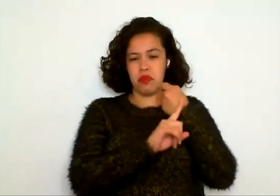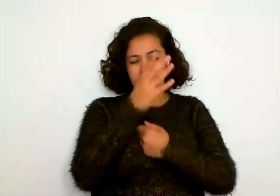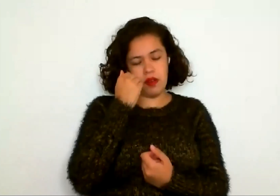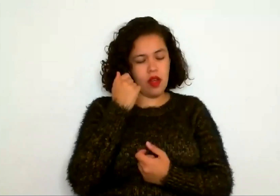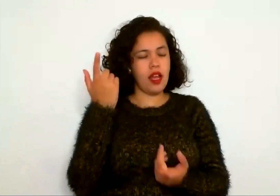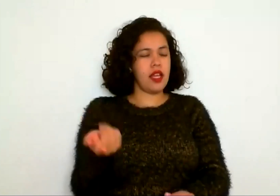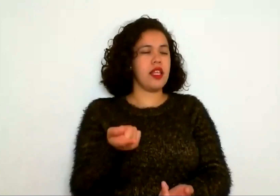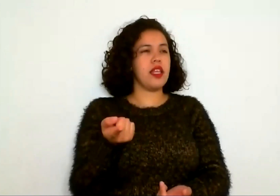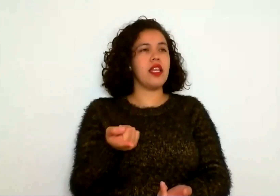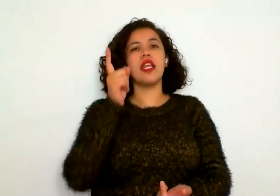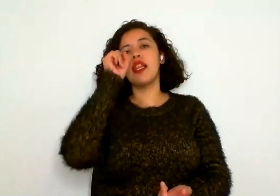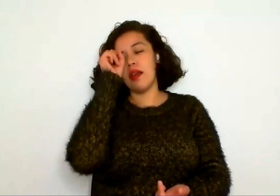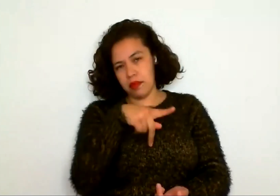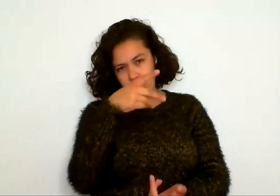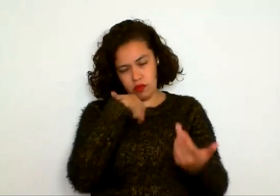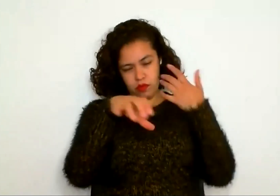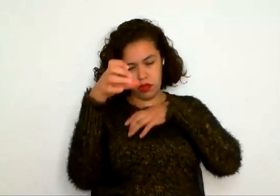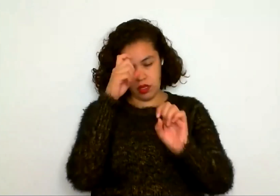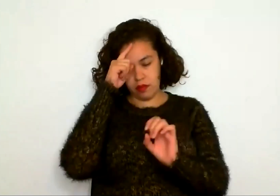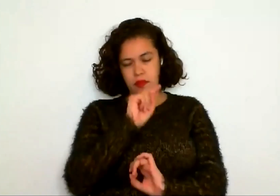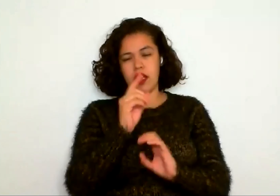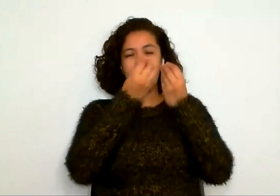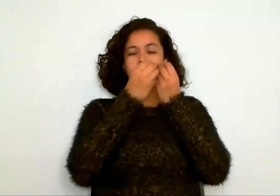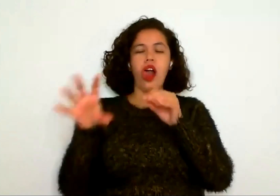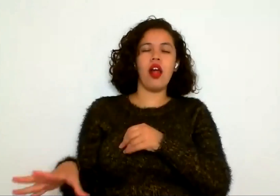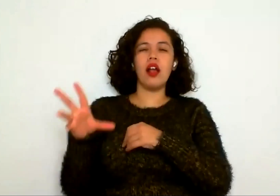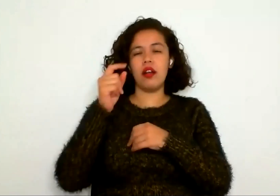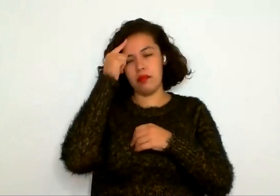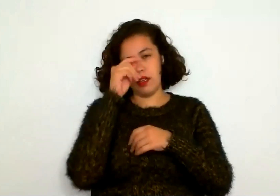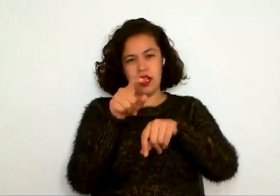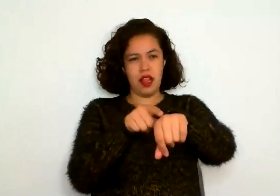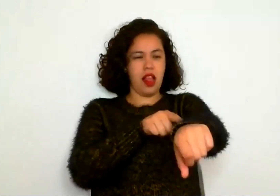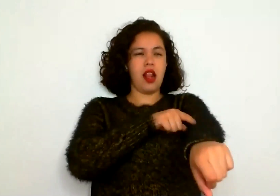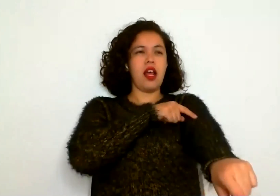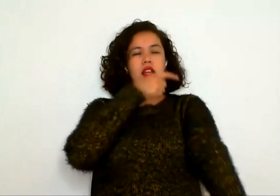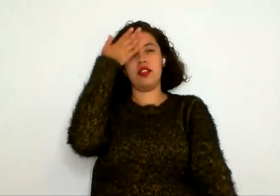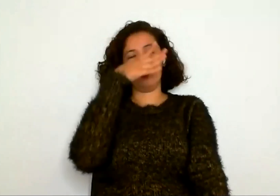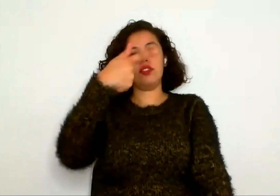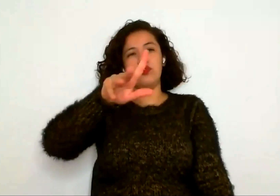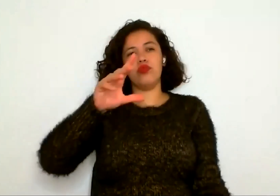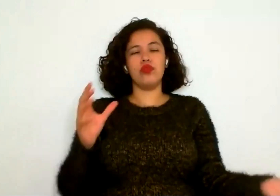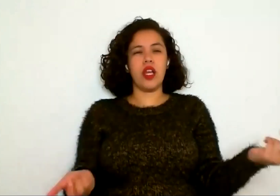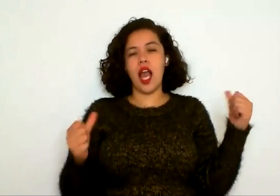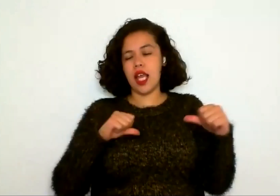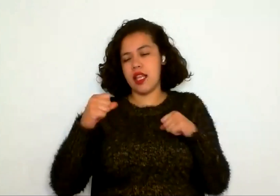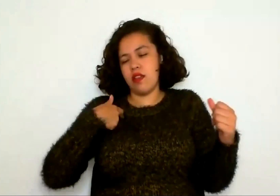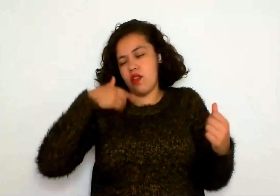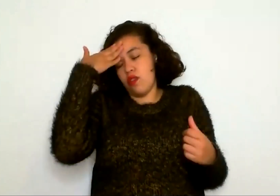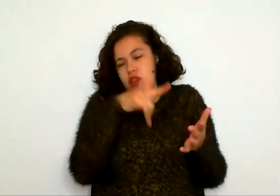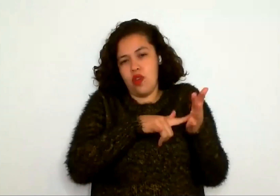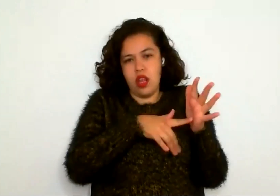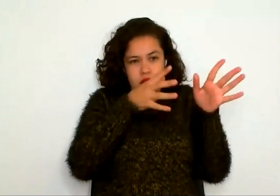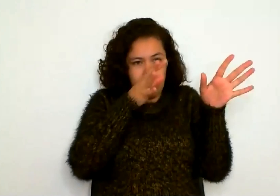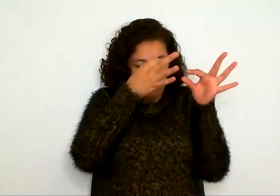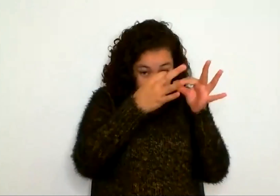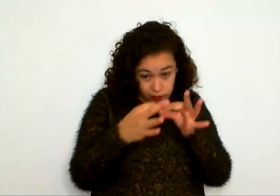también rescatando obviamente sus comentarios para no extenderlos más porque sé que pues también ustedes tienen obviamente horarios muy